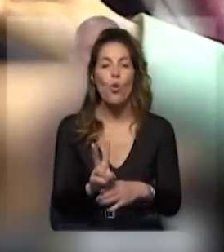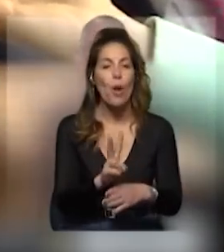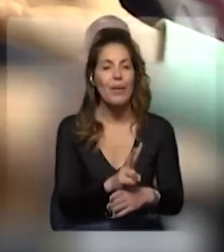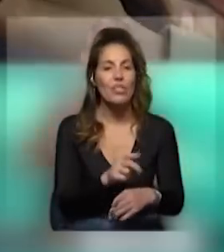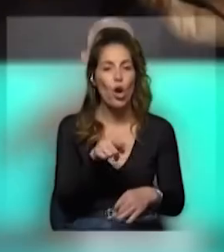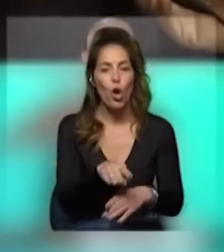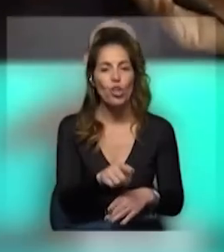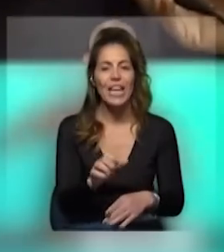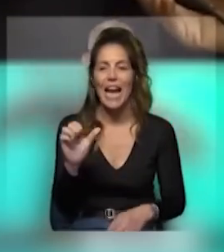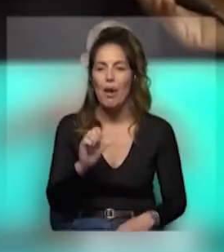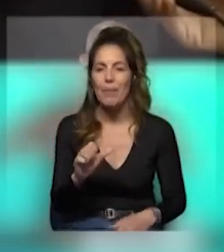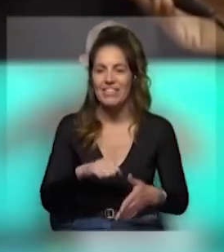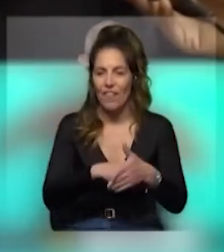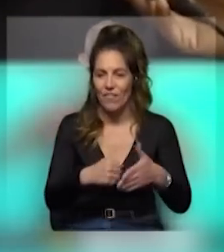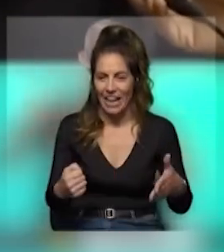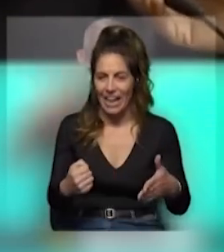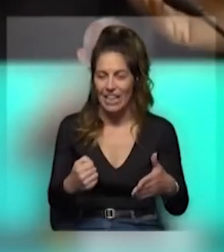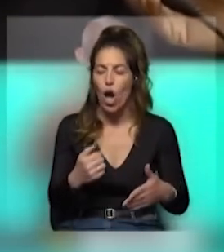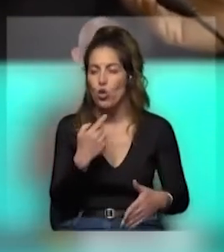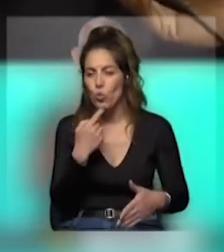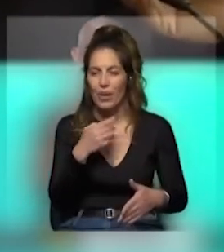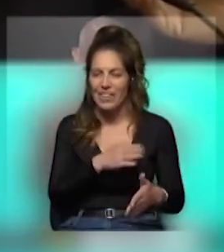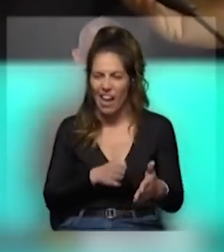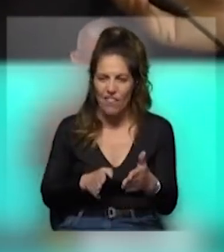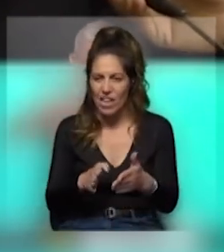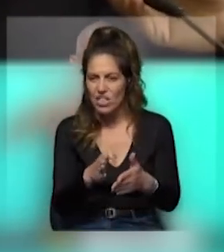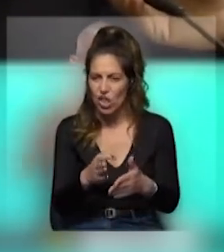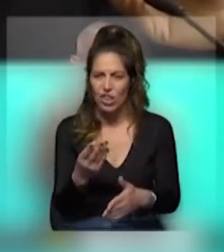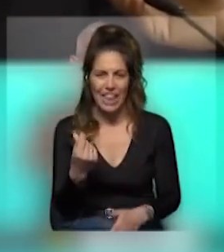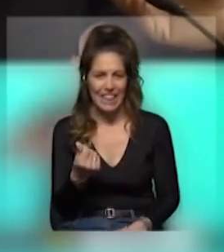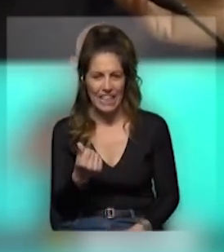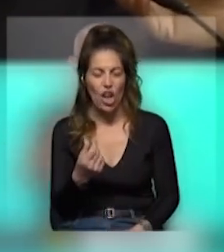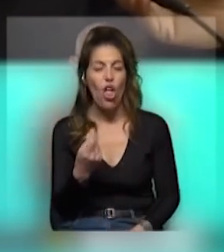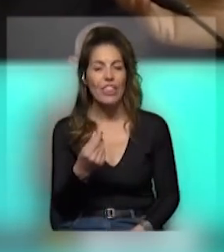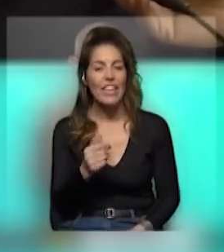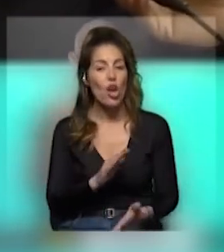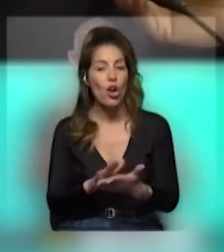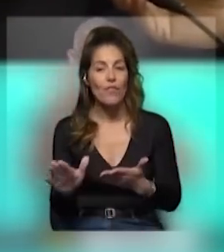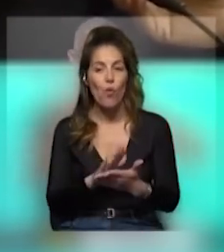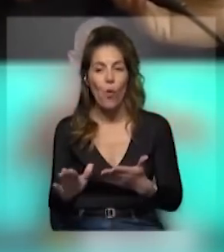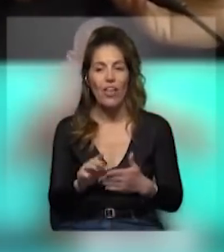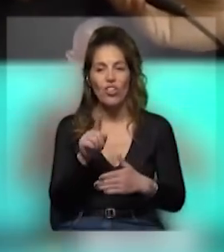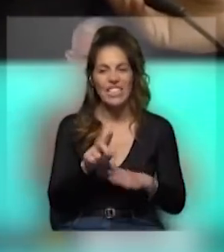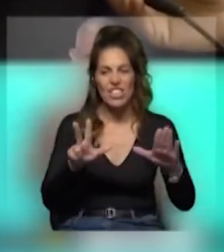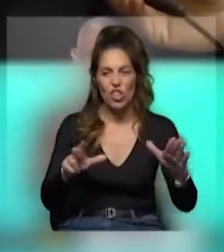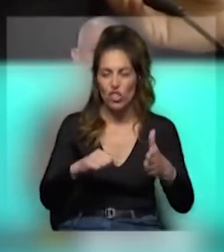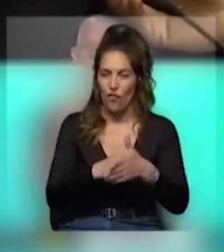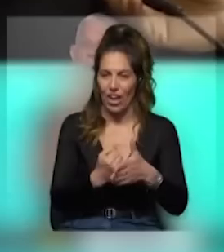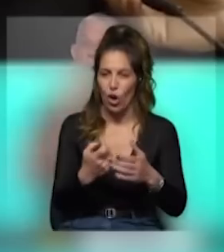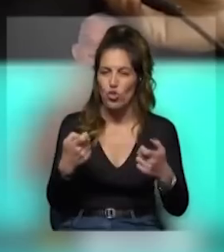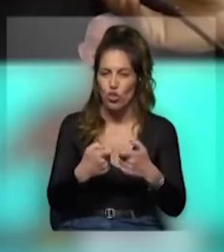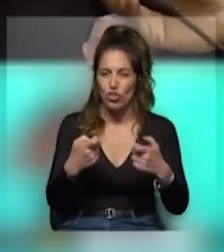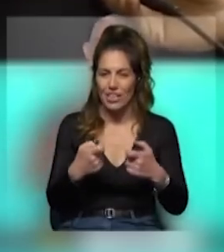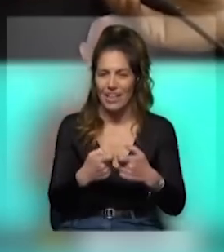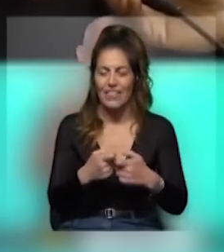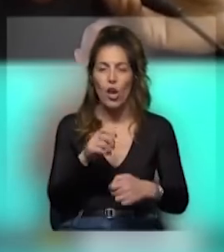diversas entidades bancarias por una supuesta evasión de Divisas donde el monto del dinero fugado mediante 18 bancos y sociedades